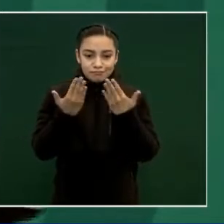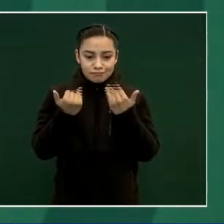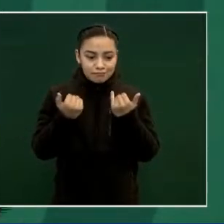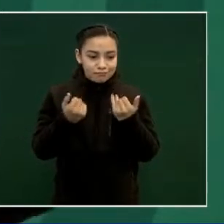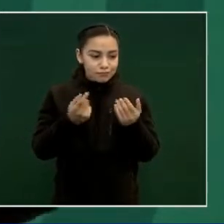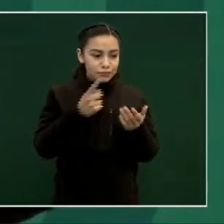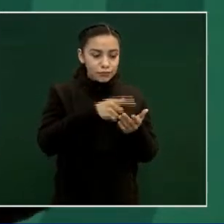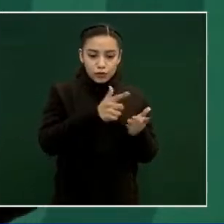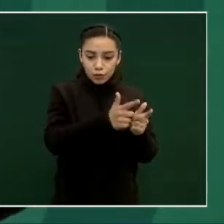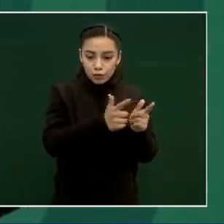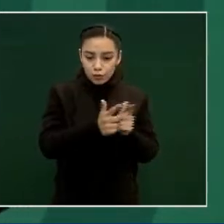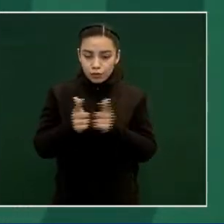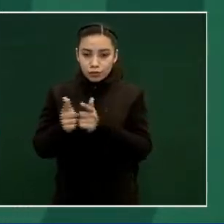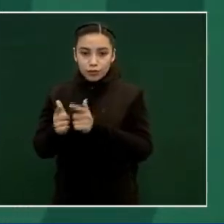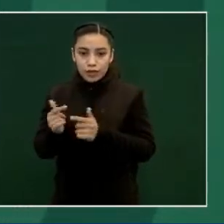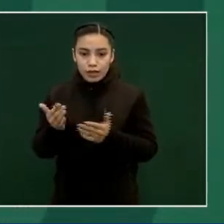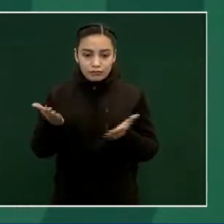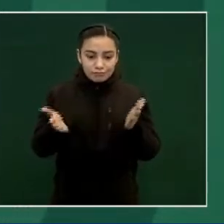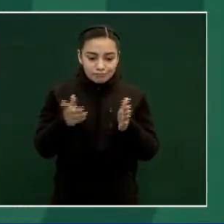medias tintas.